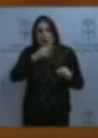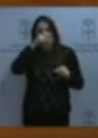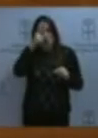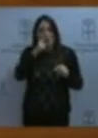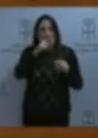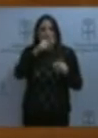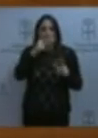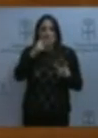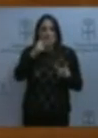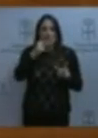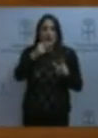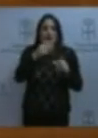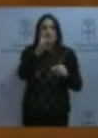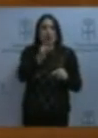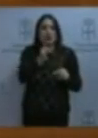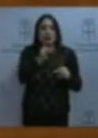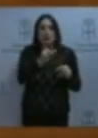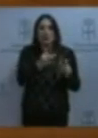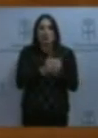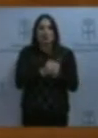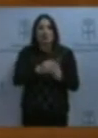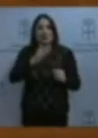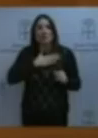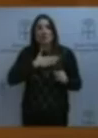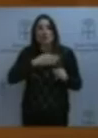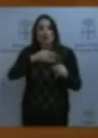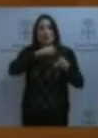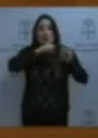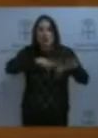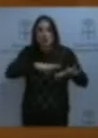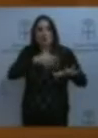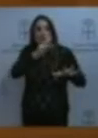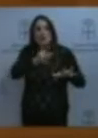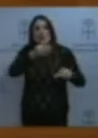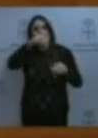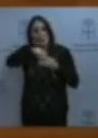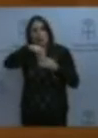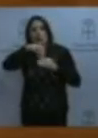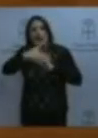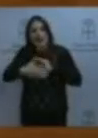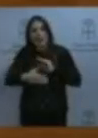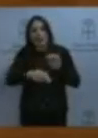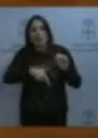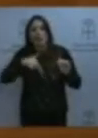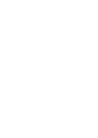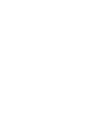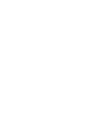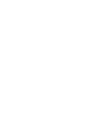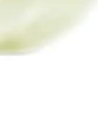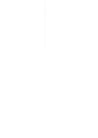a la Subdirección General de Protección del Patrimonio Histórico de su inclusión en el Registro General de Bienes de Interés Cultural del Estado.